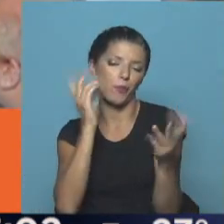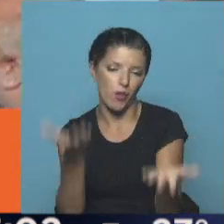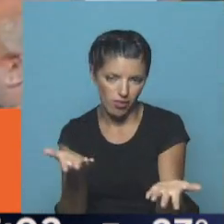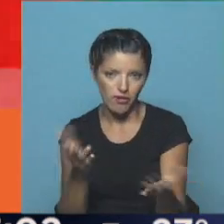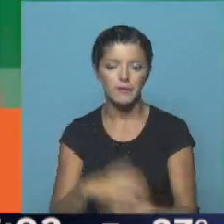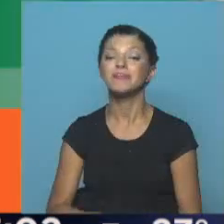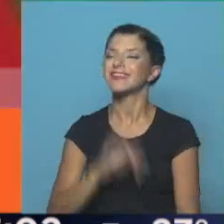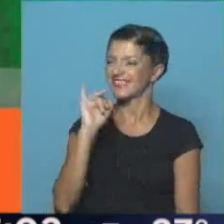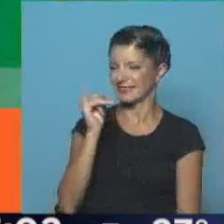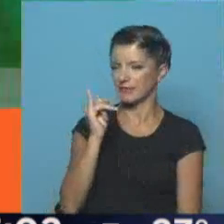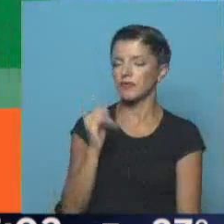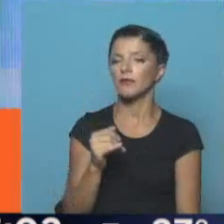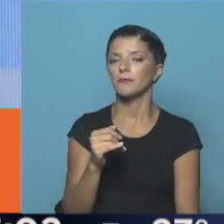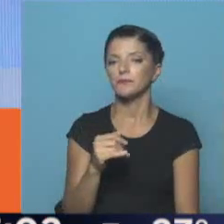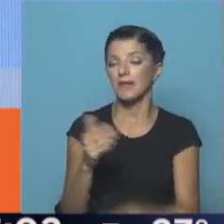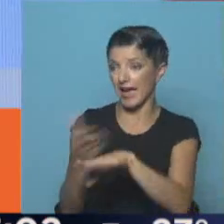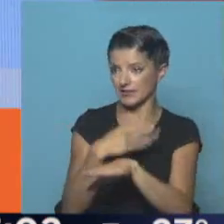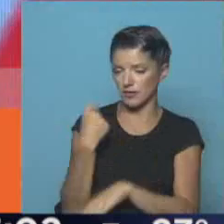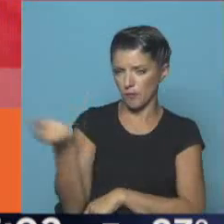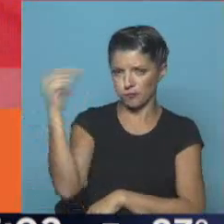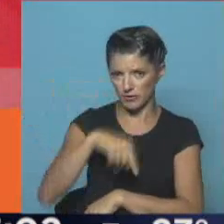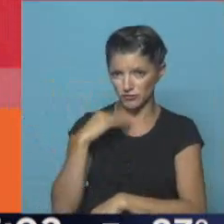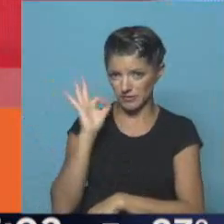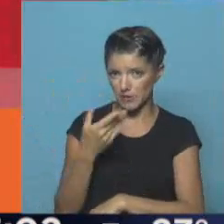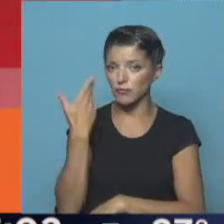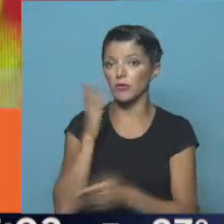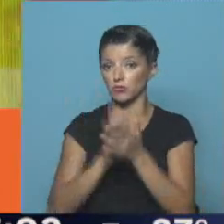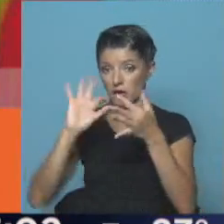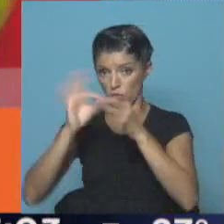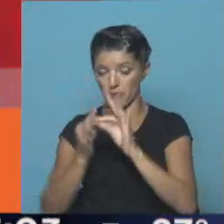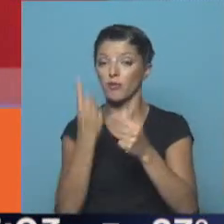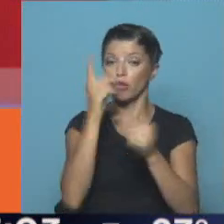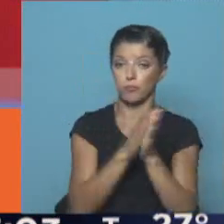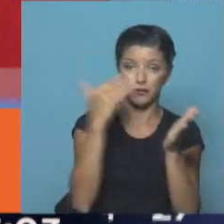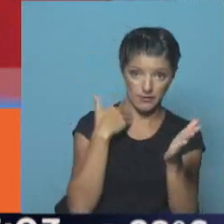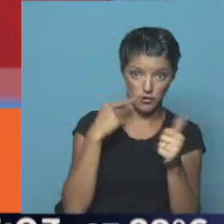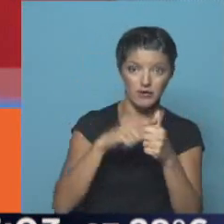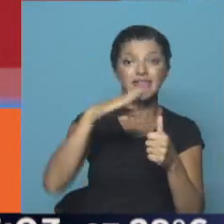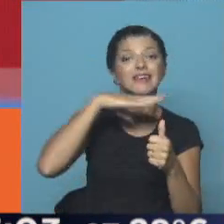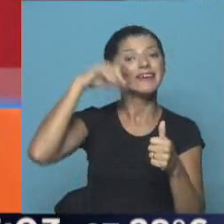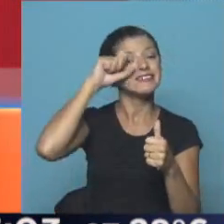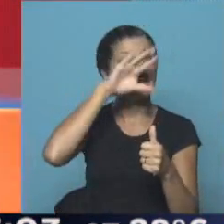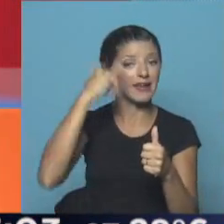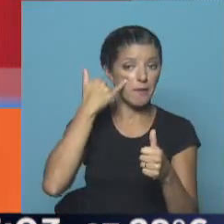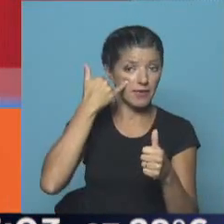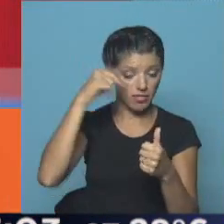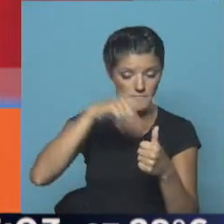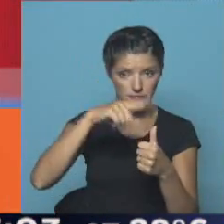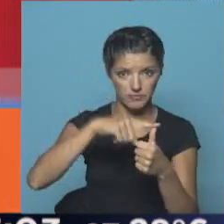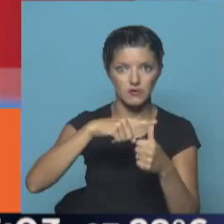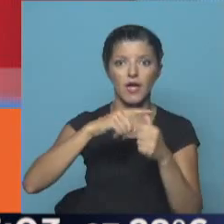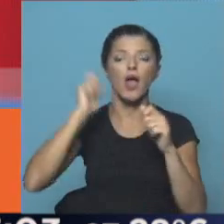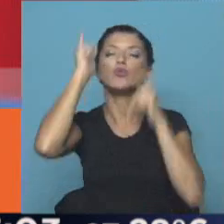veo, repasaba antes de venir al programa, como sabía que íbamos a hablar de Europa, dos libros. Uno de Jeremy Rifkin, que se llama El sueño europeo, que